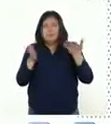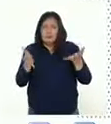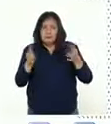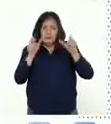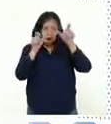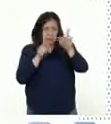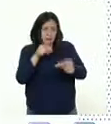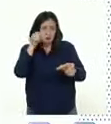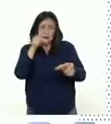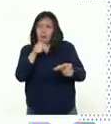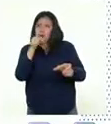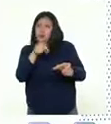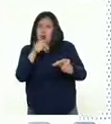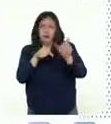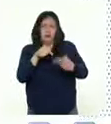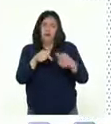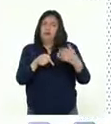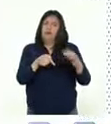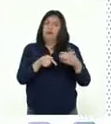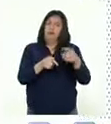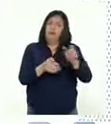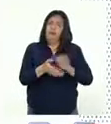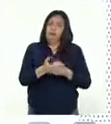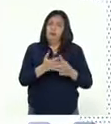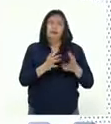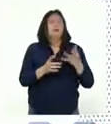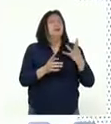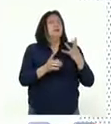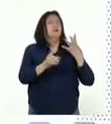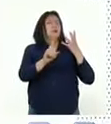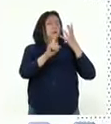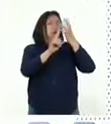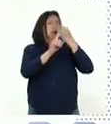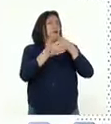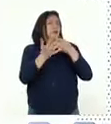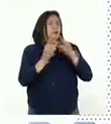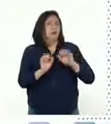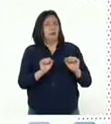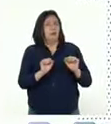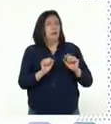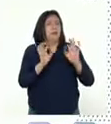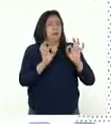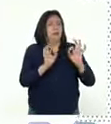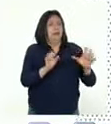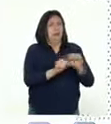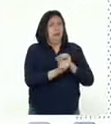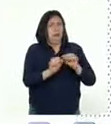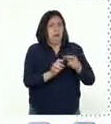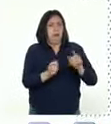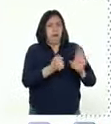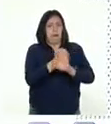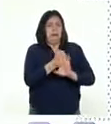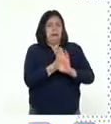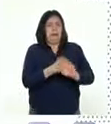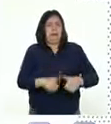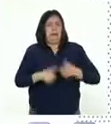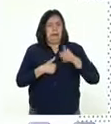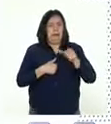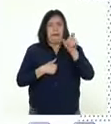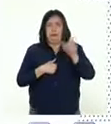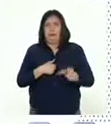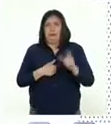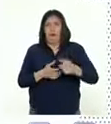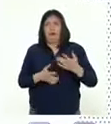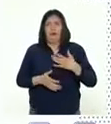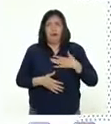en la persona humana como fin supremo de la gestión del riesgo de desastres, debiendo protegerse su vida e integridad